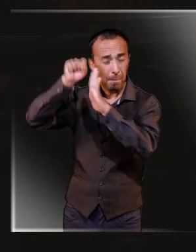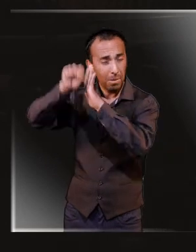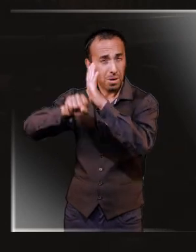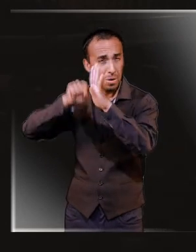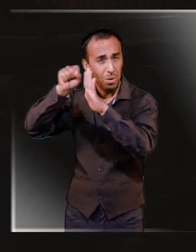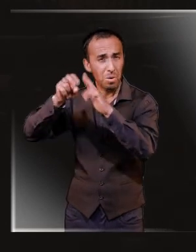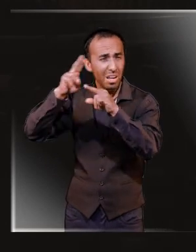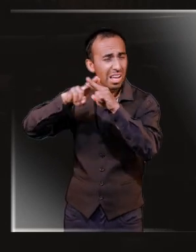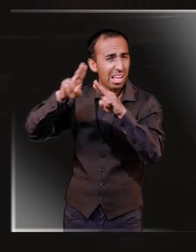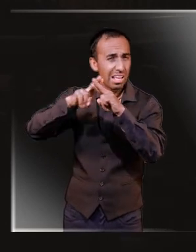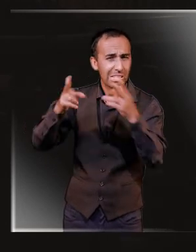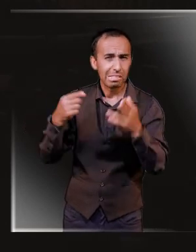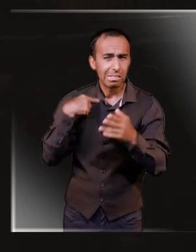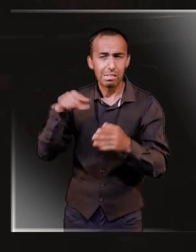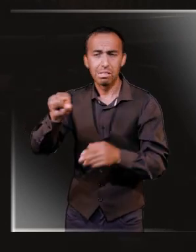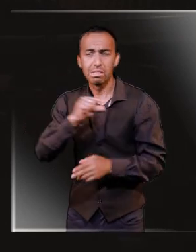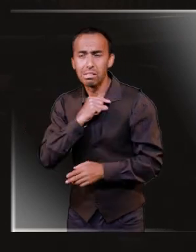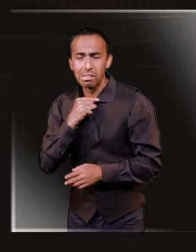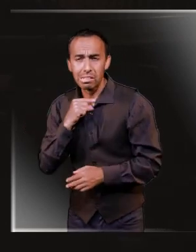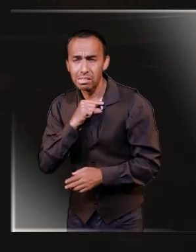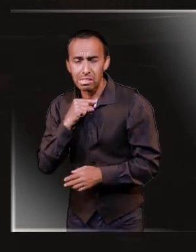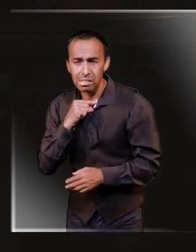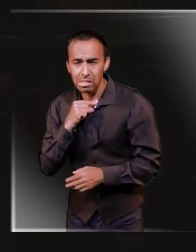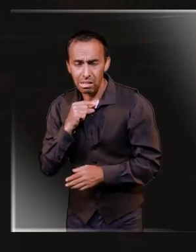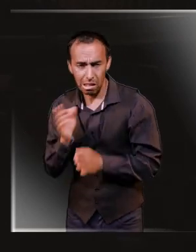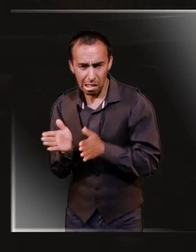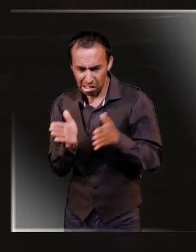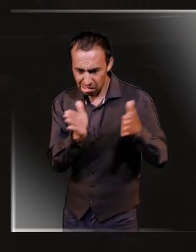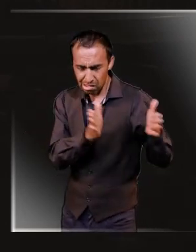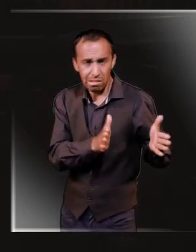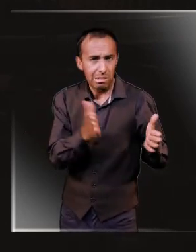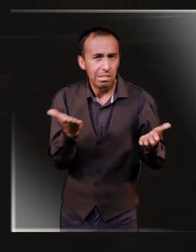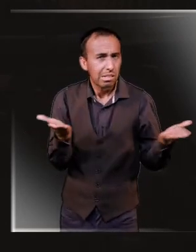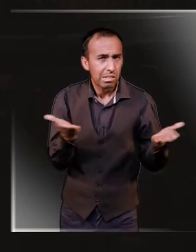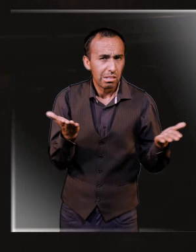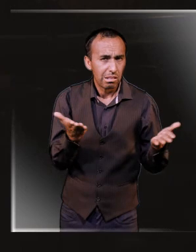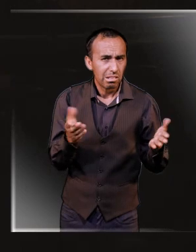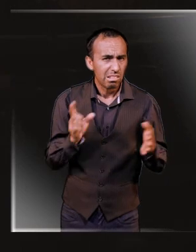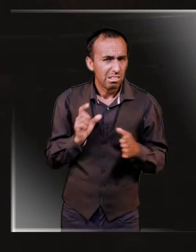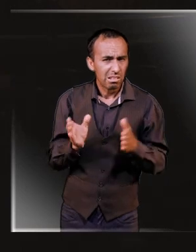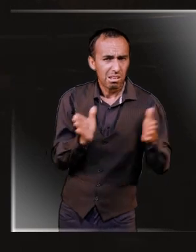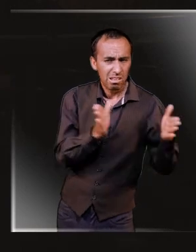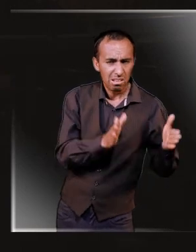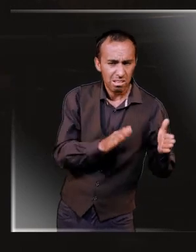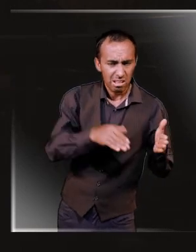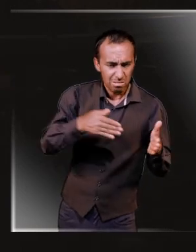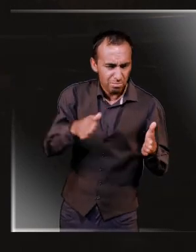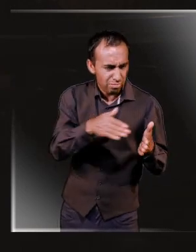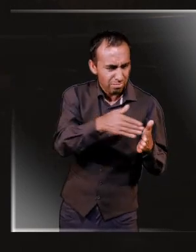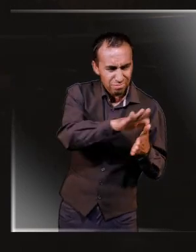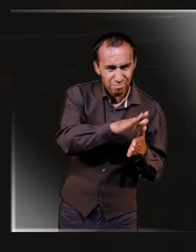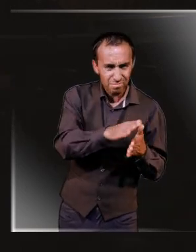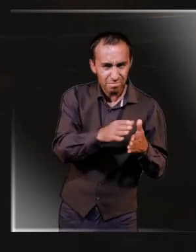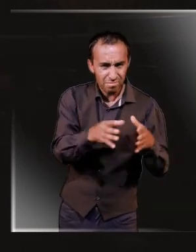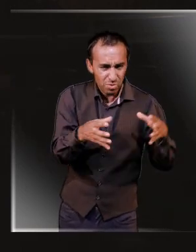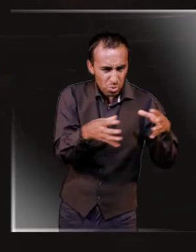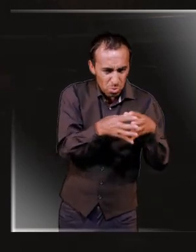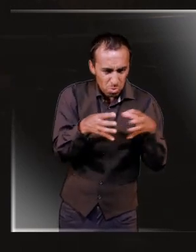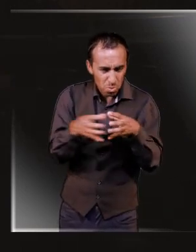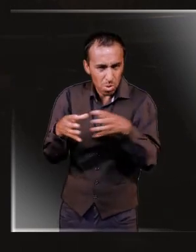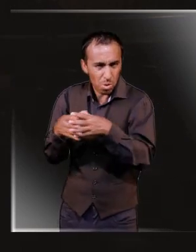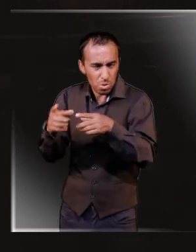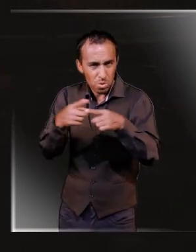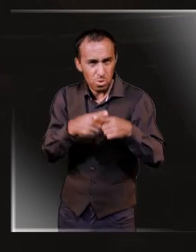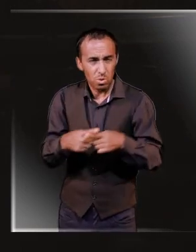que plantea la película, un poco lo que quiere hacer ese sacerdote con eso, independiente de querer mezclar las clases